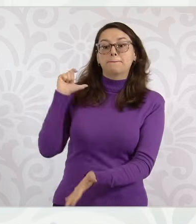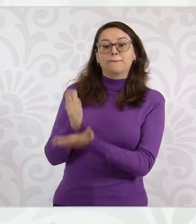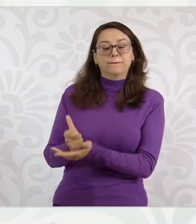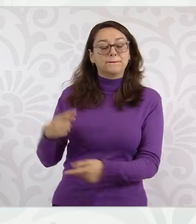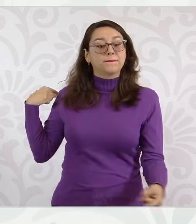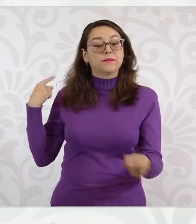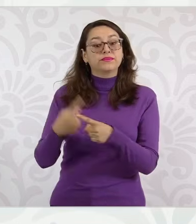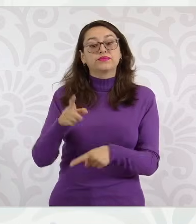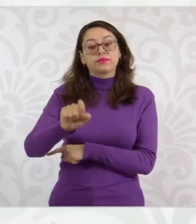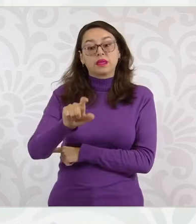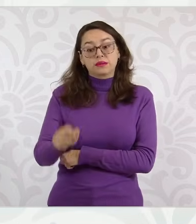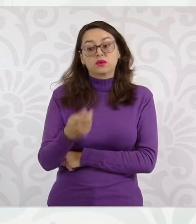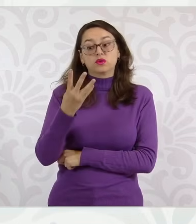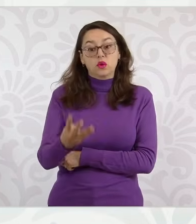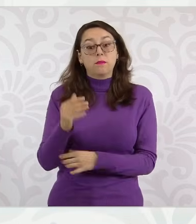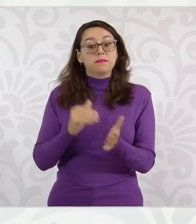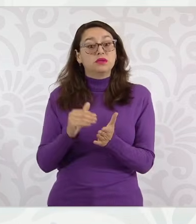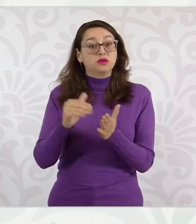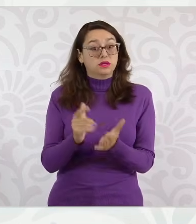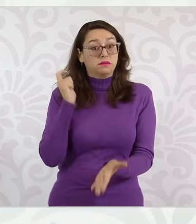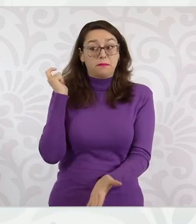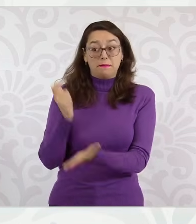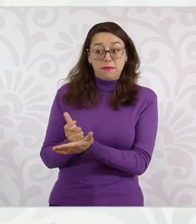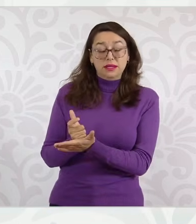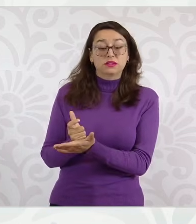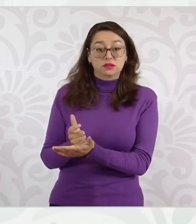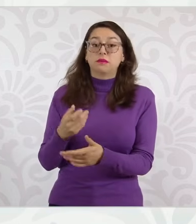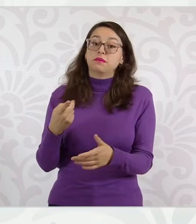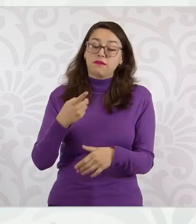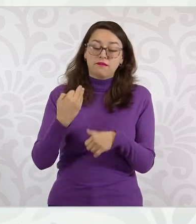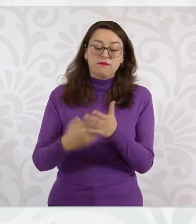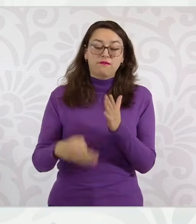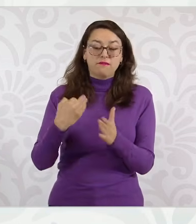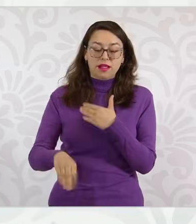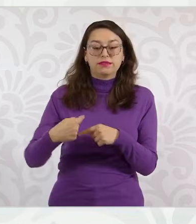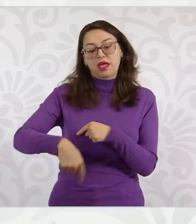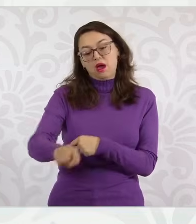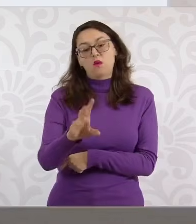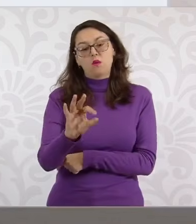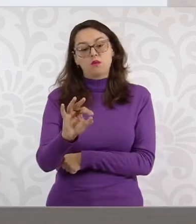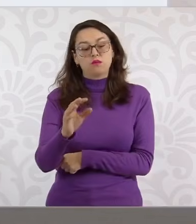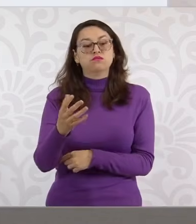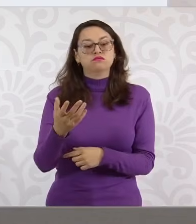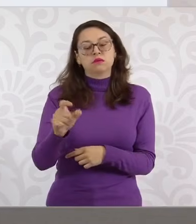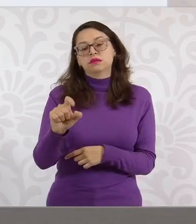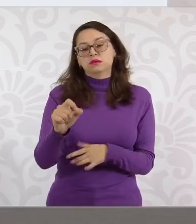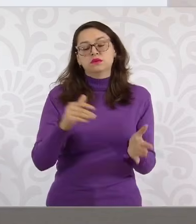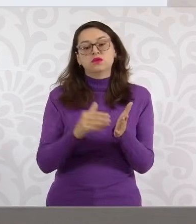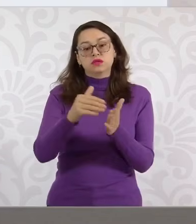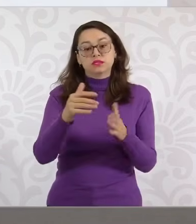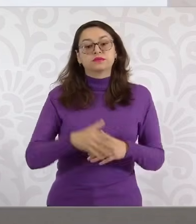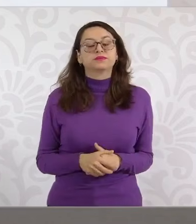pagado hasta el momento casi 24 millones de casi 44 que adeudaba. Y en los próximos meses se va a